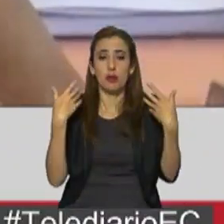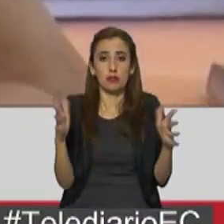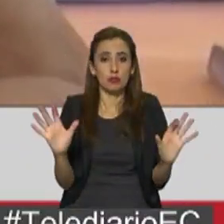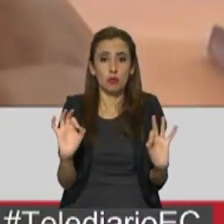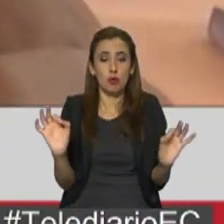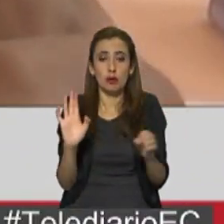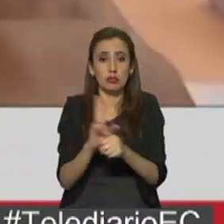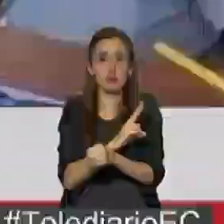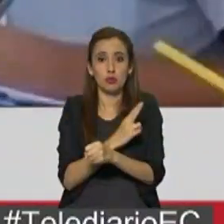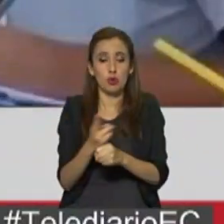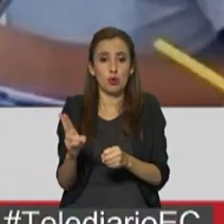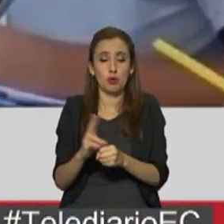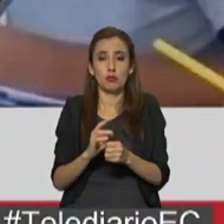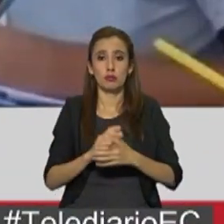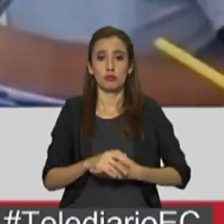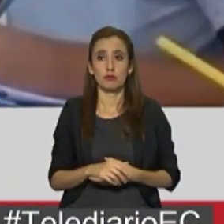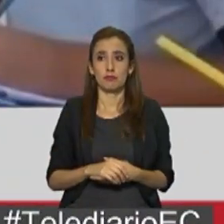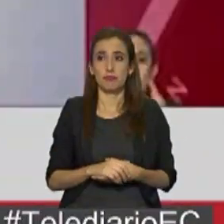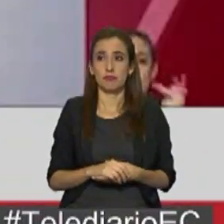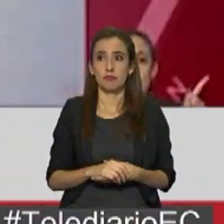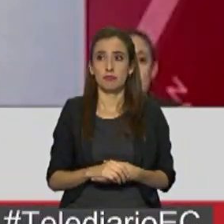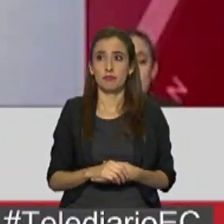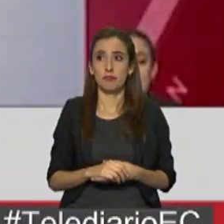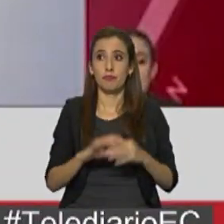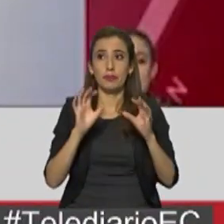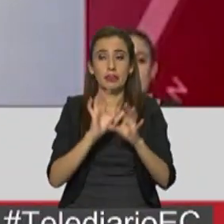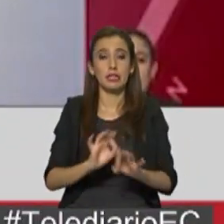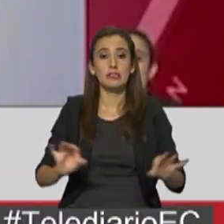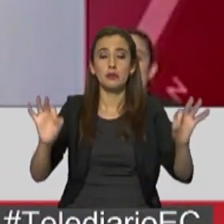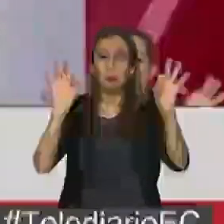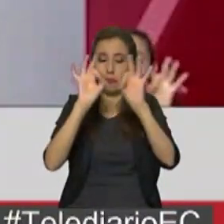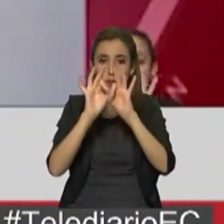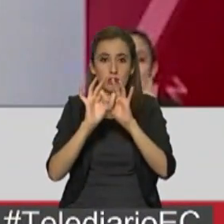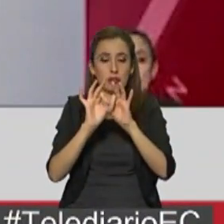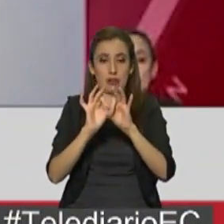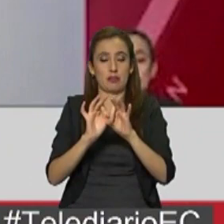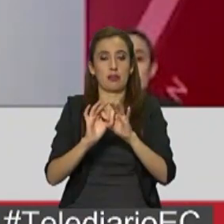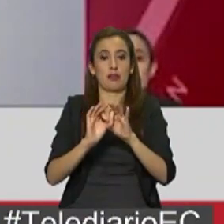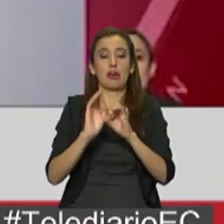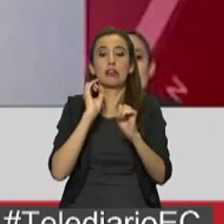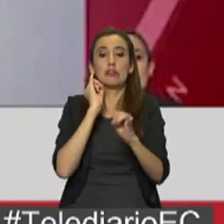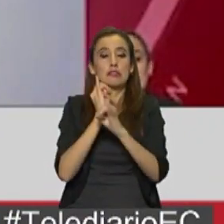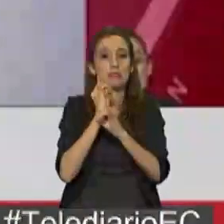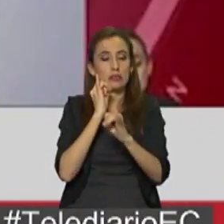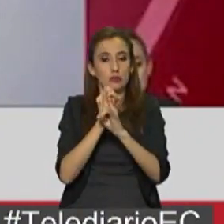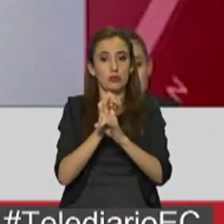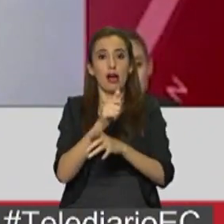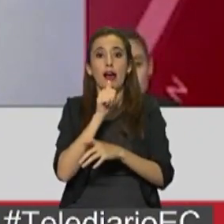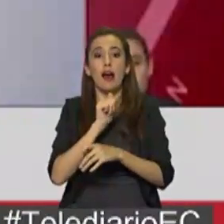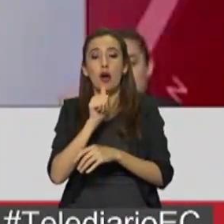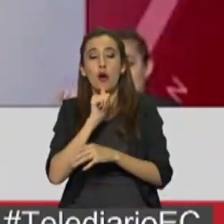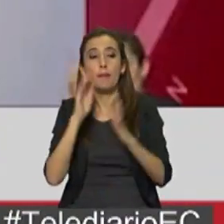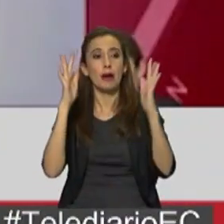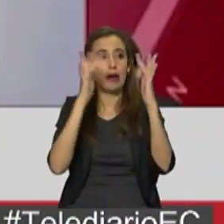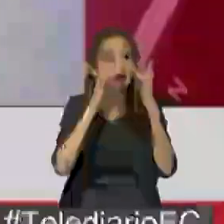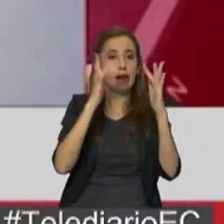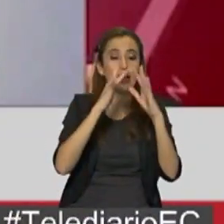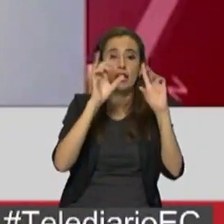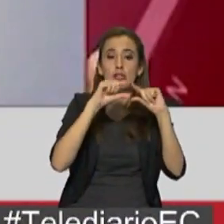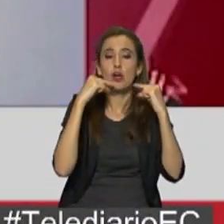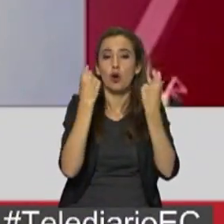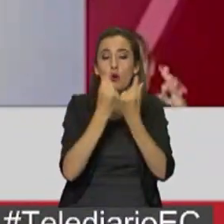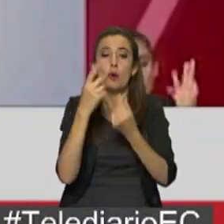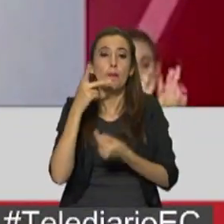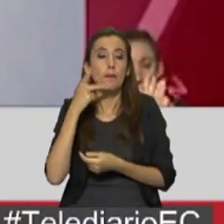respecto se pronunció la ministra es importante tanto que las instituciones educativas se pongan en contacto con las familias